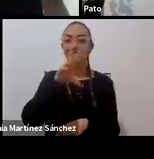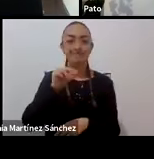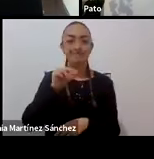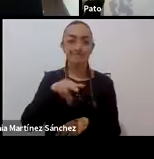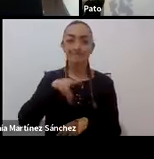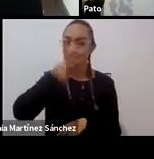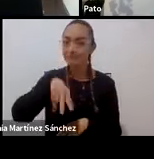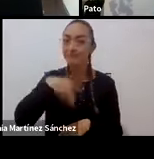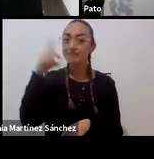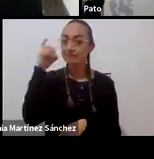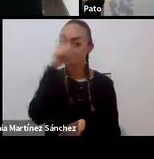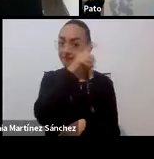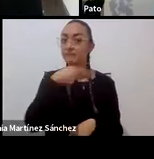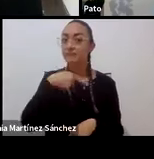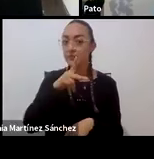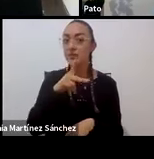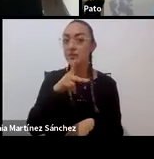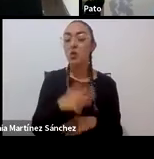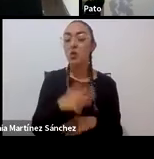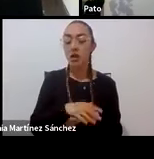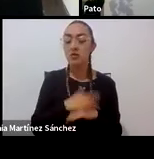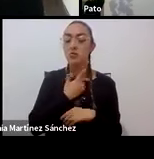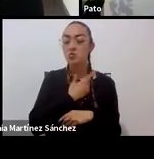muy gratificante.